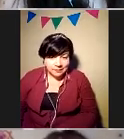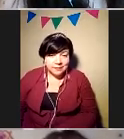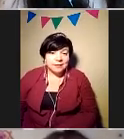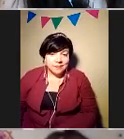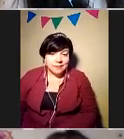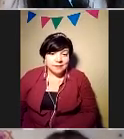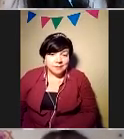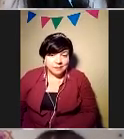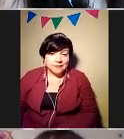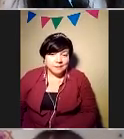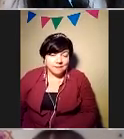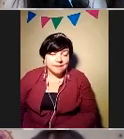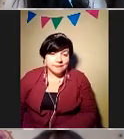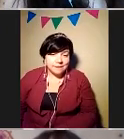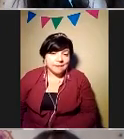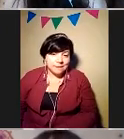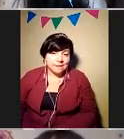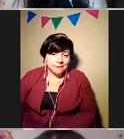es que le gustaba caminar.